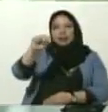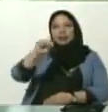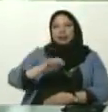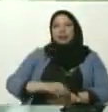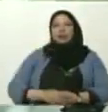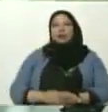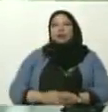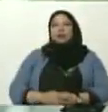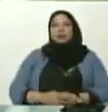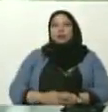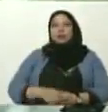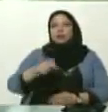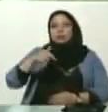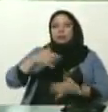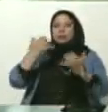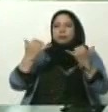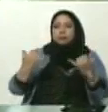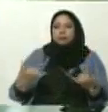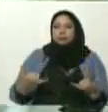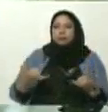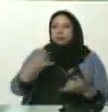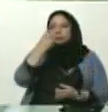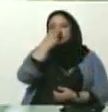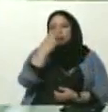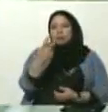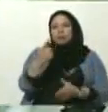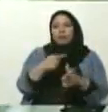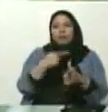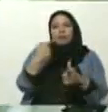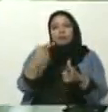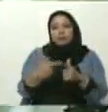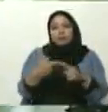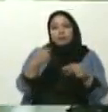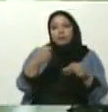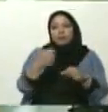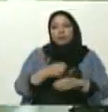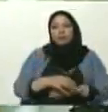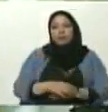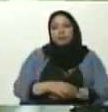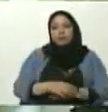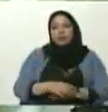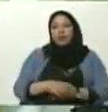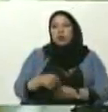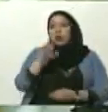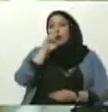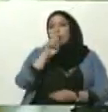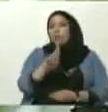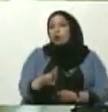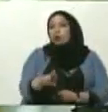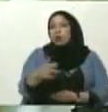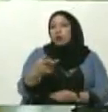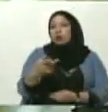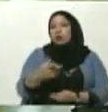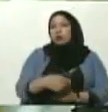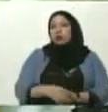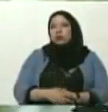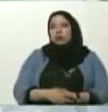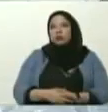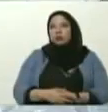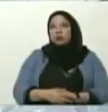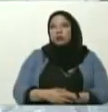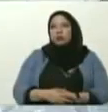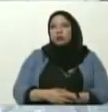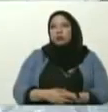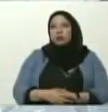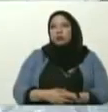ELN. En este momento los invitamos entonces a responder hecho por histórico parte que marca de, una nueva